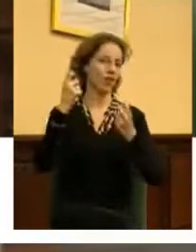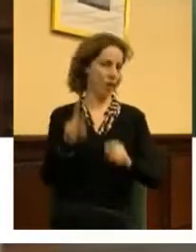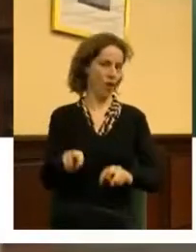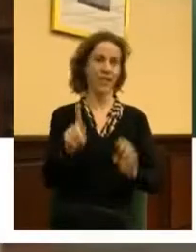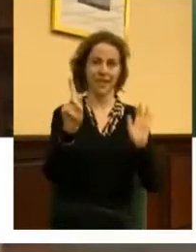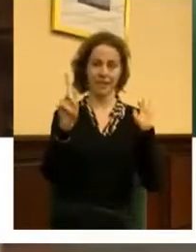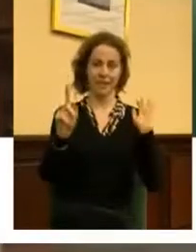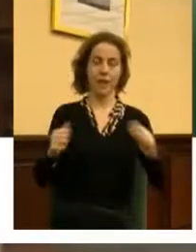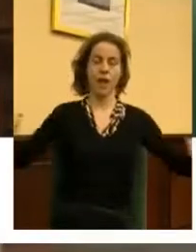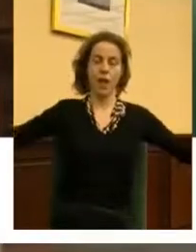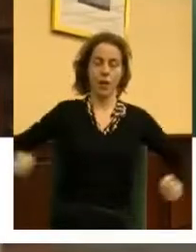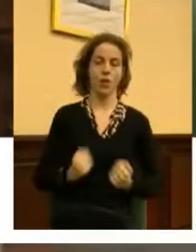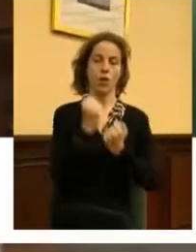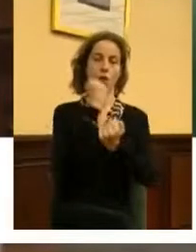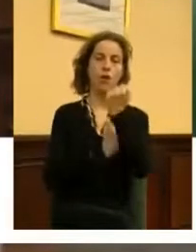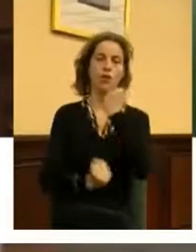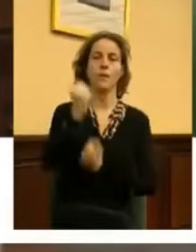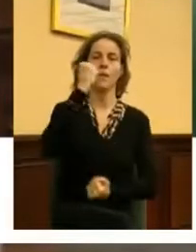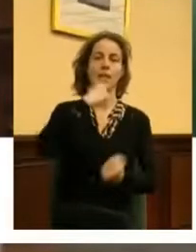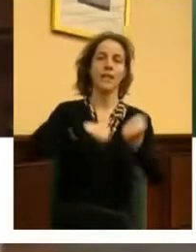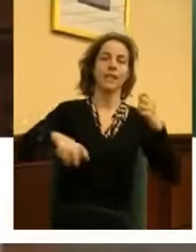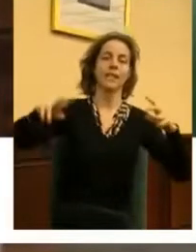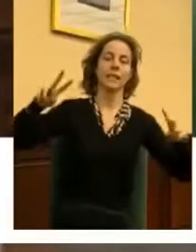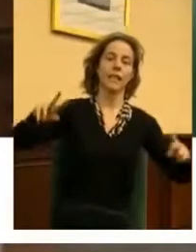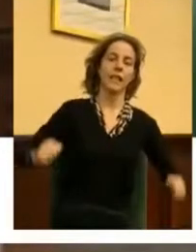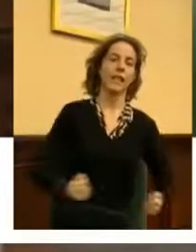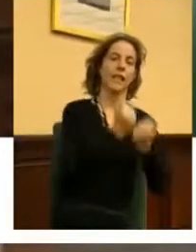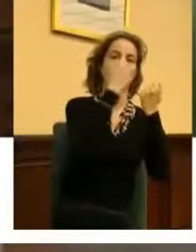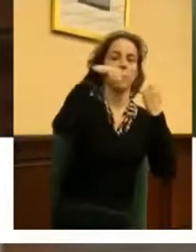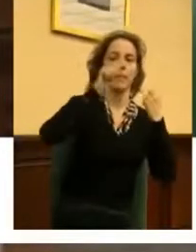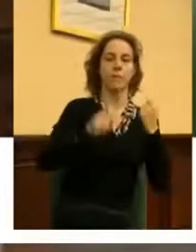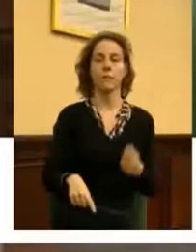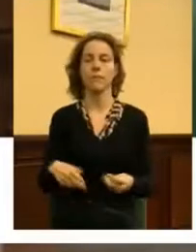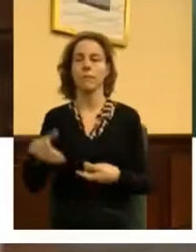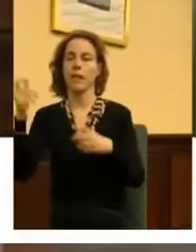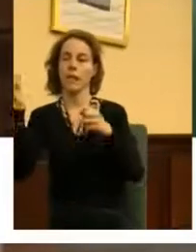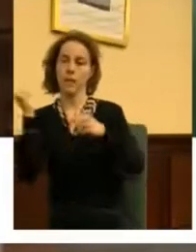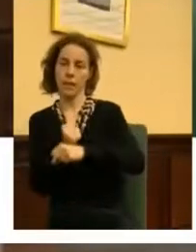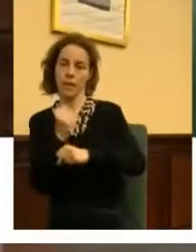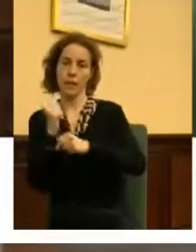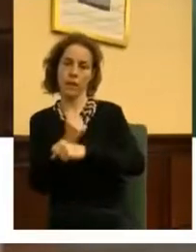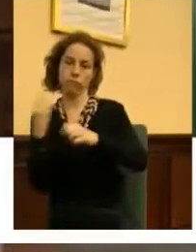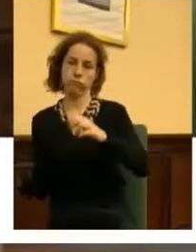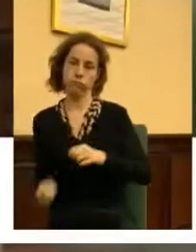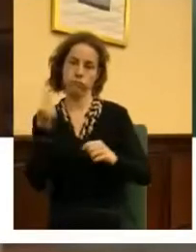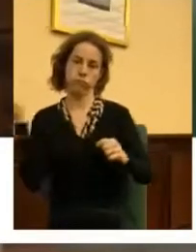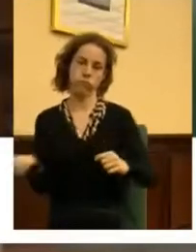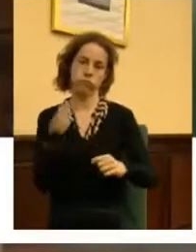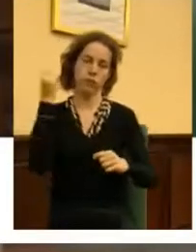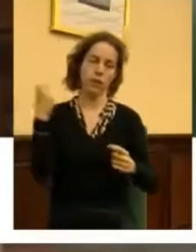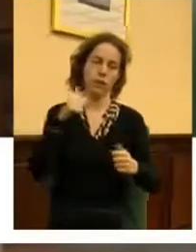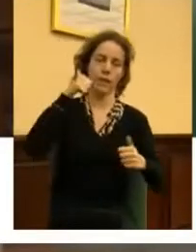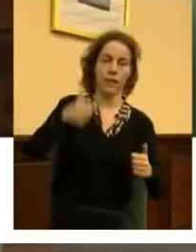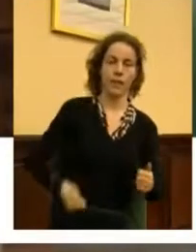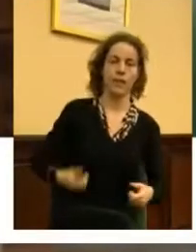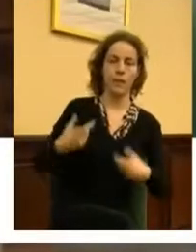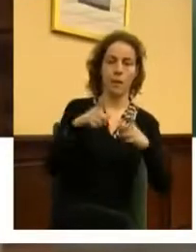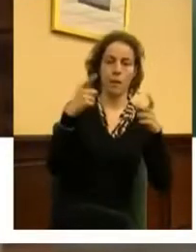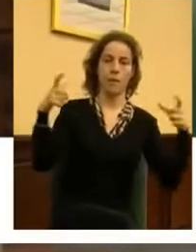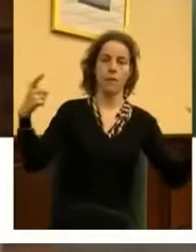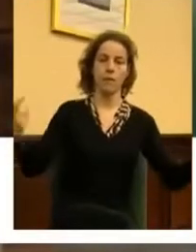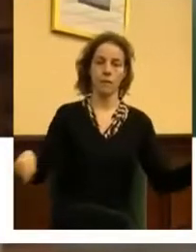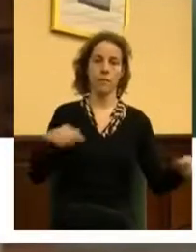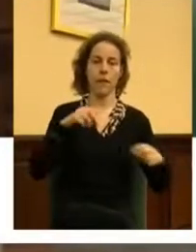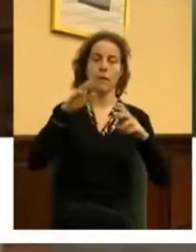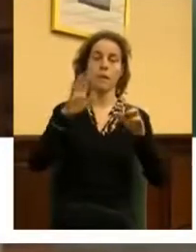de la economía, a la generación de empleo y, por tanto, a la mejora de la riqueza y la ayuda a